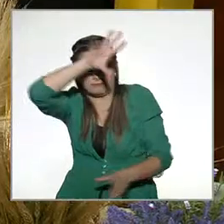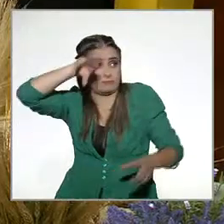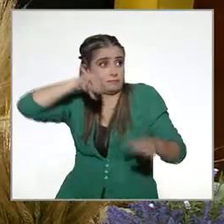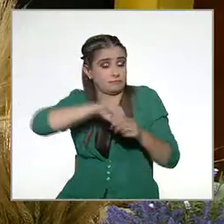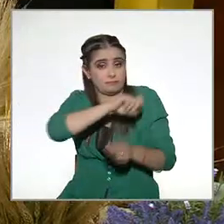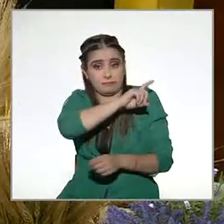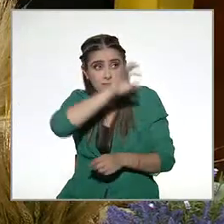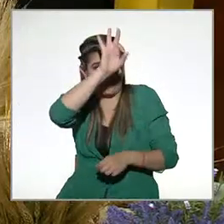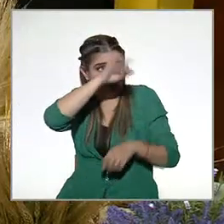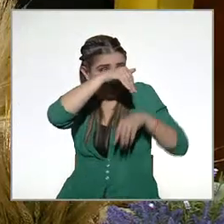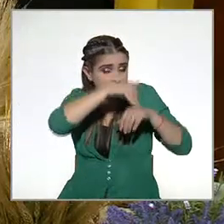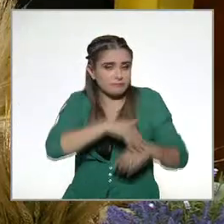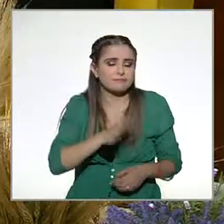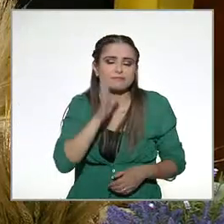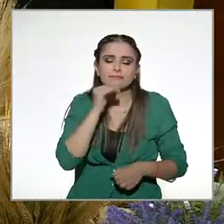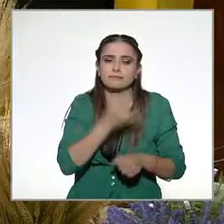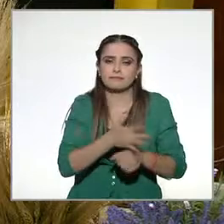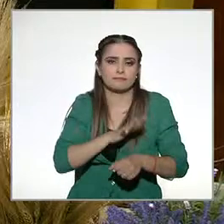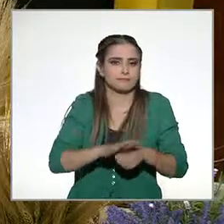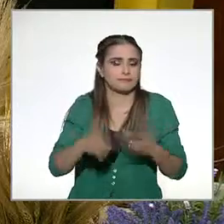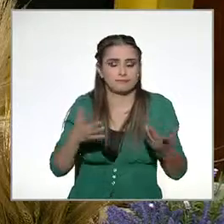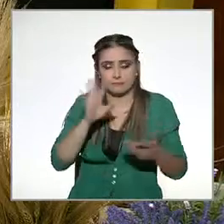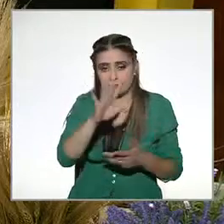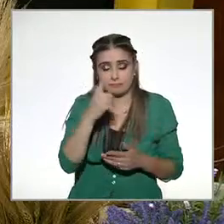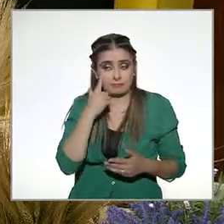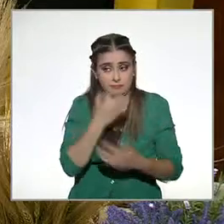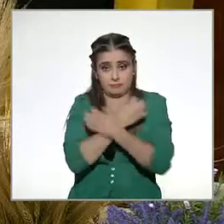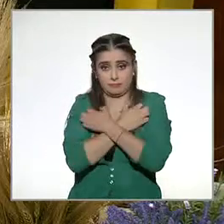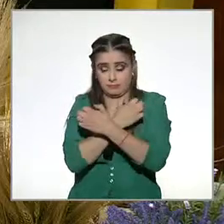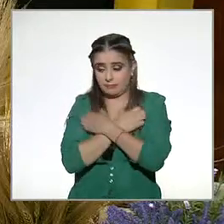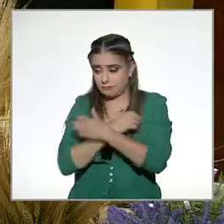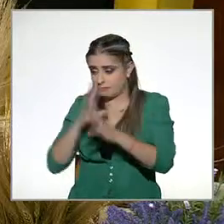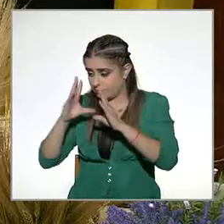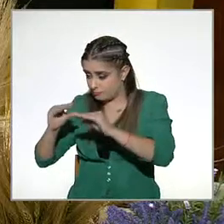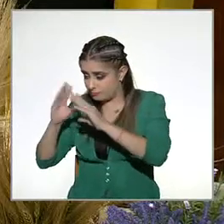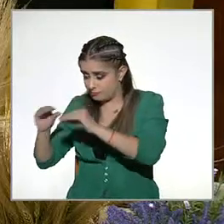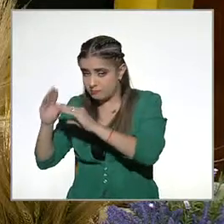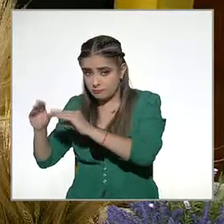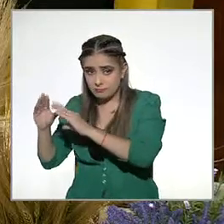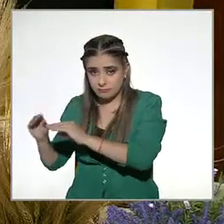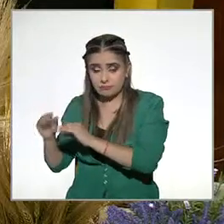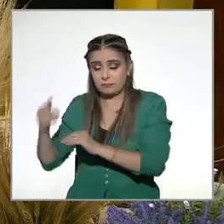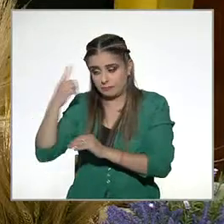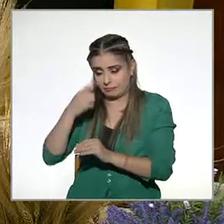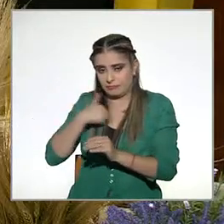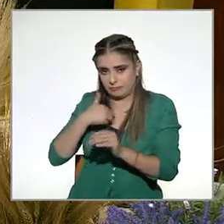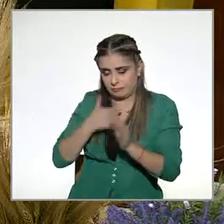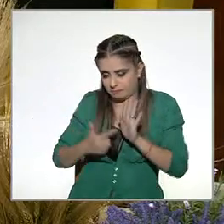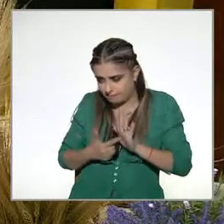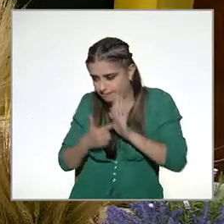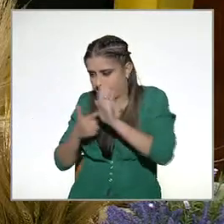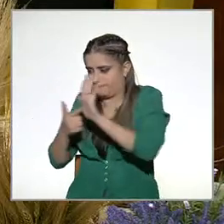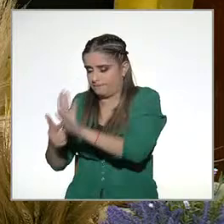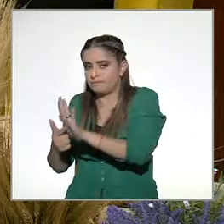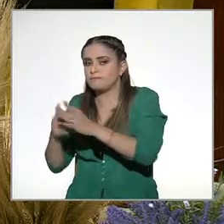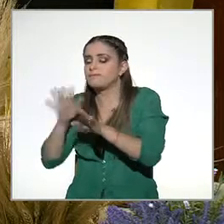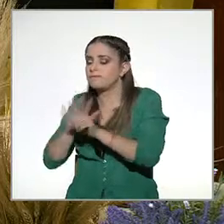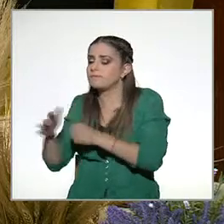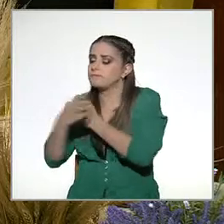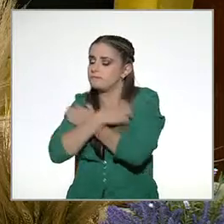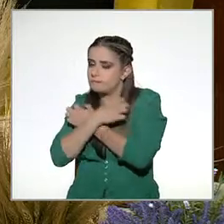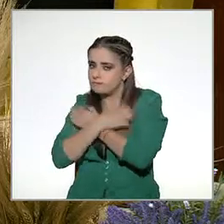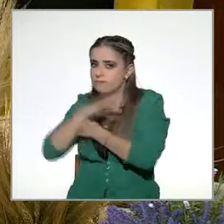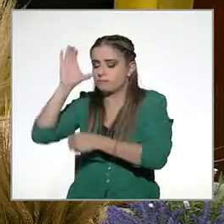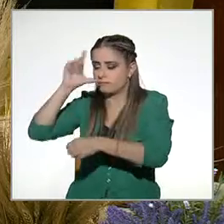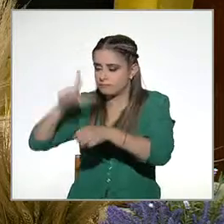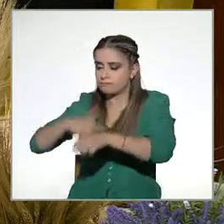esa es la crítica un poco a decir, bueno, a ver, la educación es una vía donde uno trata de transmitir una serie de principios, valores culturales,